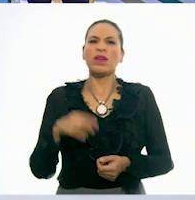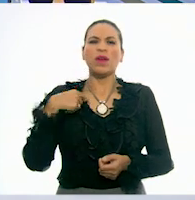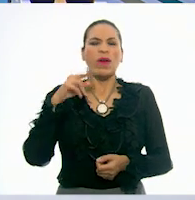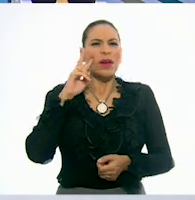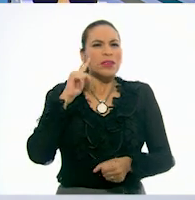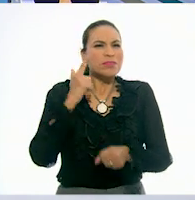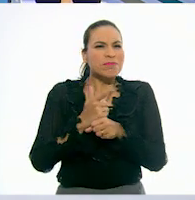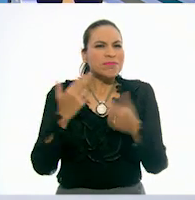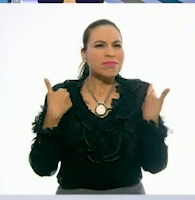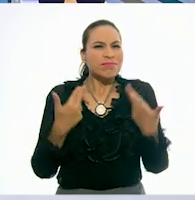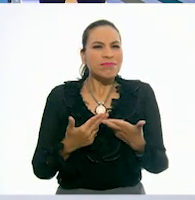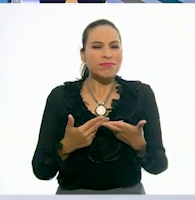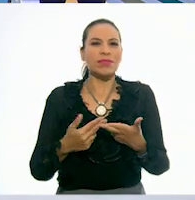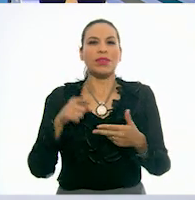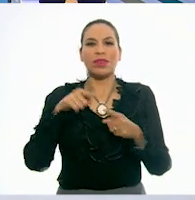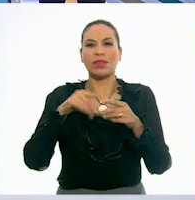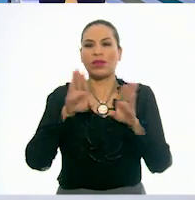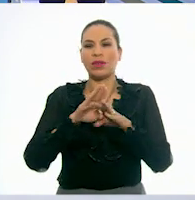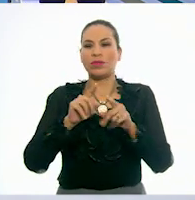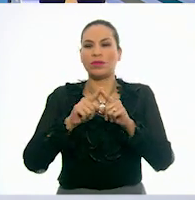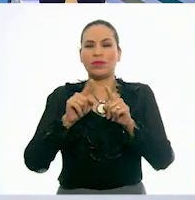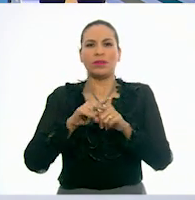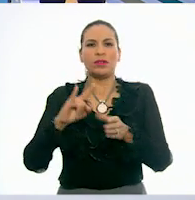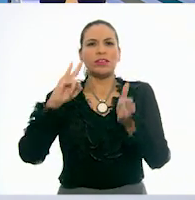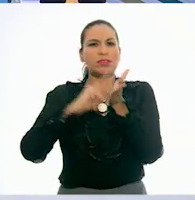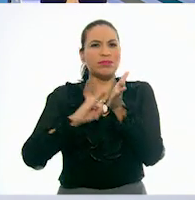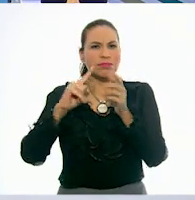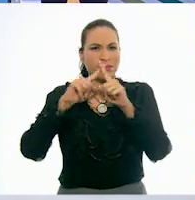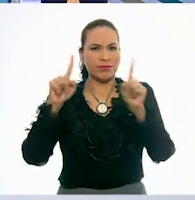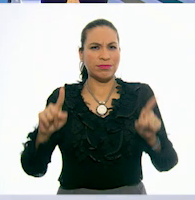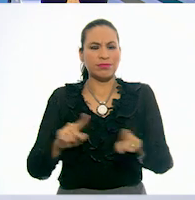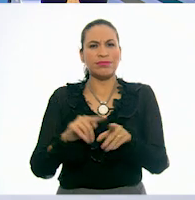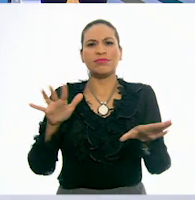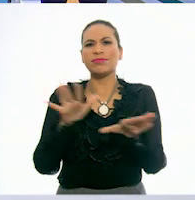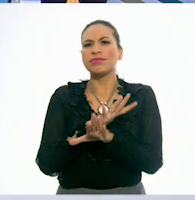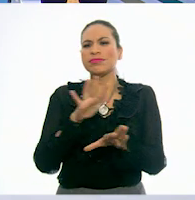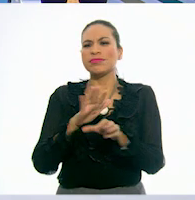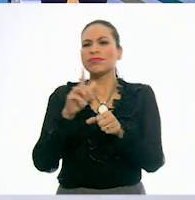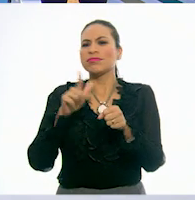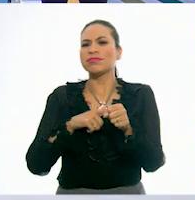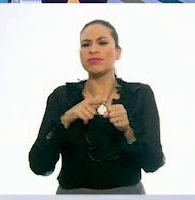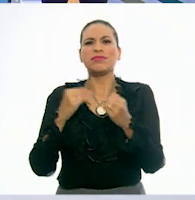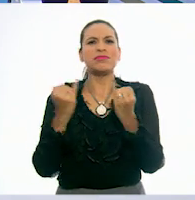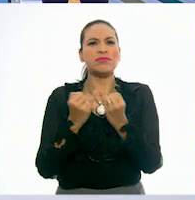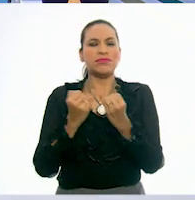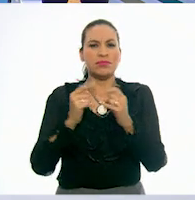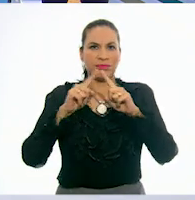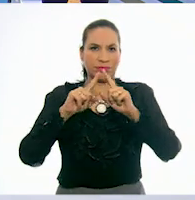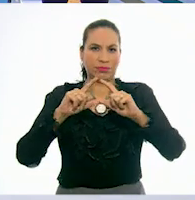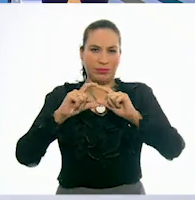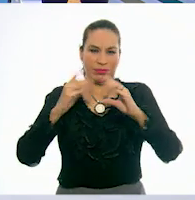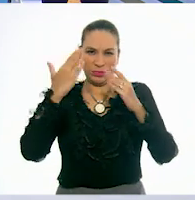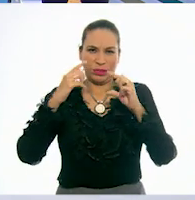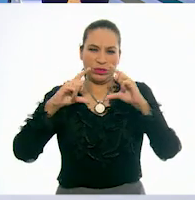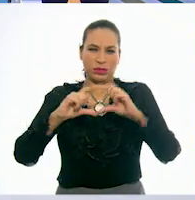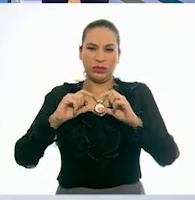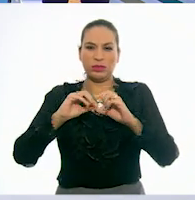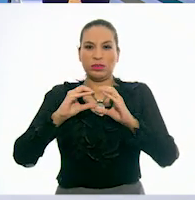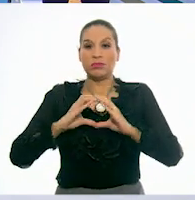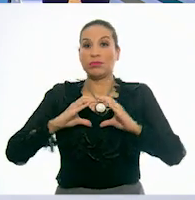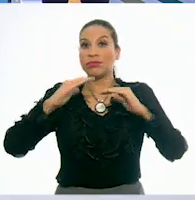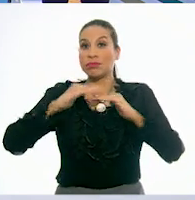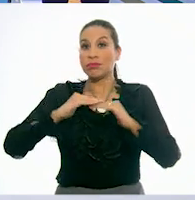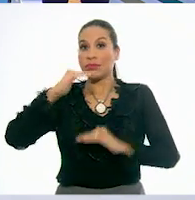dar cuenta que los carteles solo han cambiado de color, sino también de tamaño. ¿Hay alguna razón